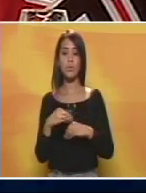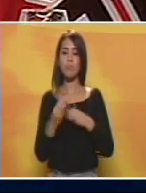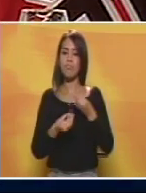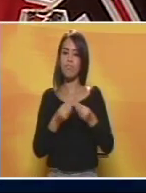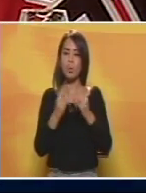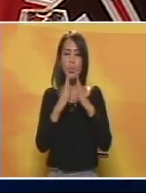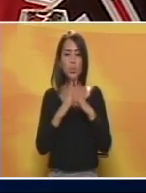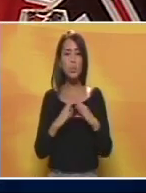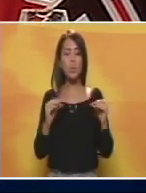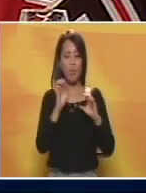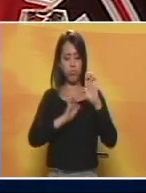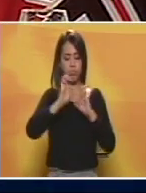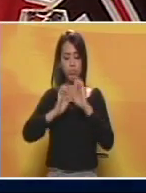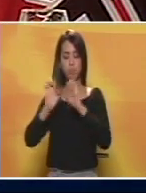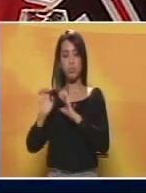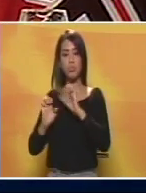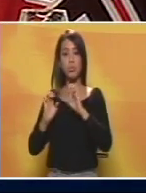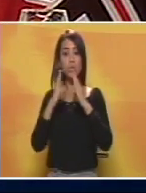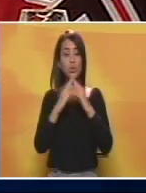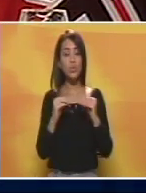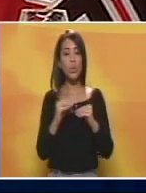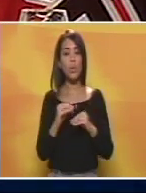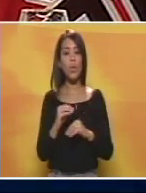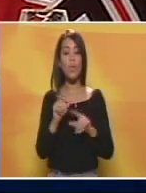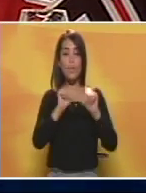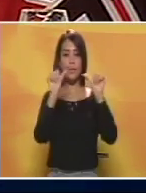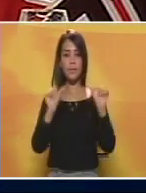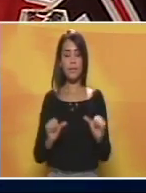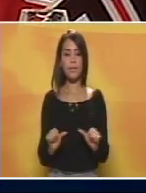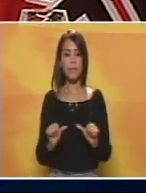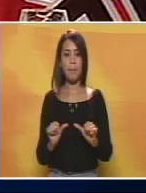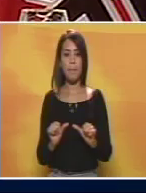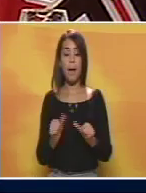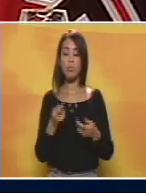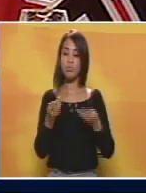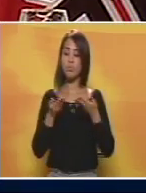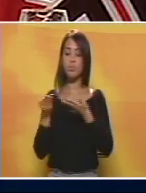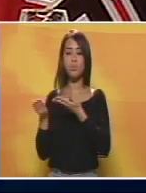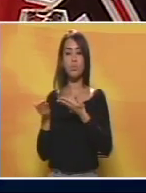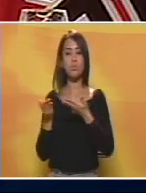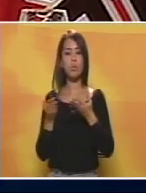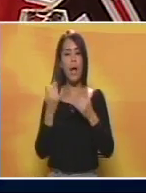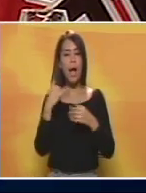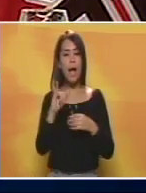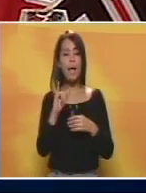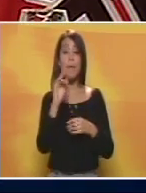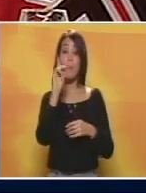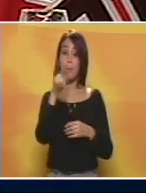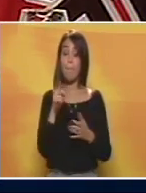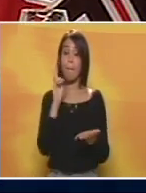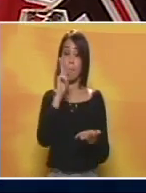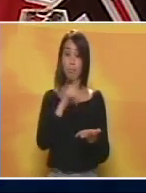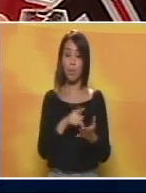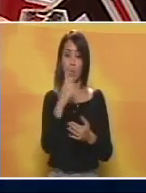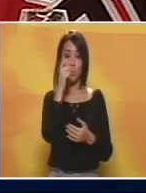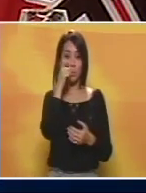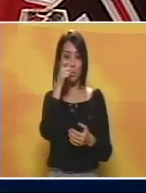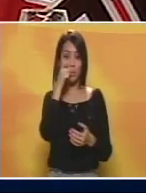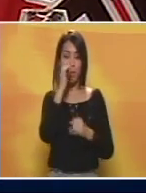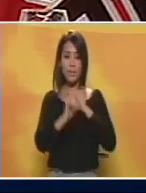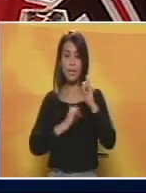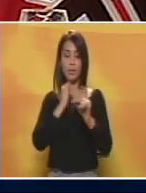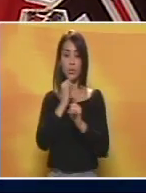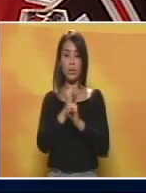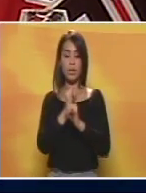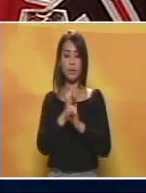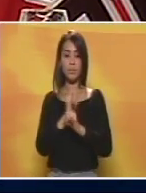realizar todas las auditorías a todos los componentes del sistema con protocolos establecidos y presencia de la observación